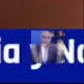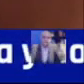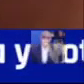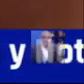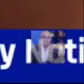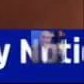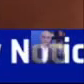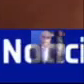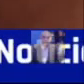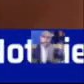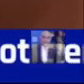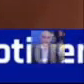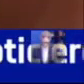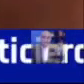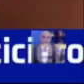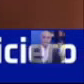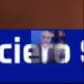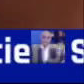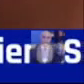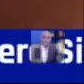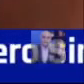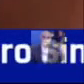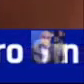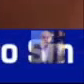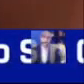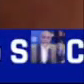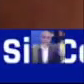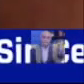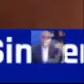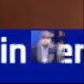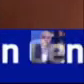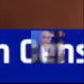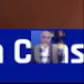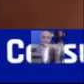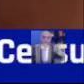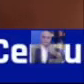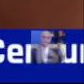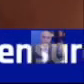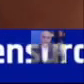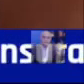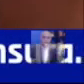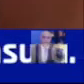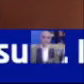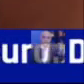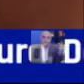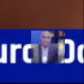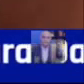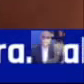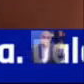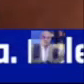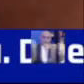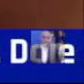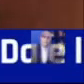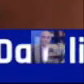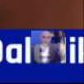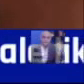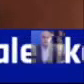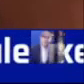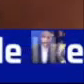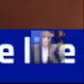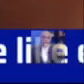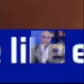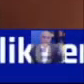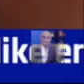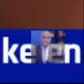contrarrestar o contravenir. El INAI tiene la obligación de salir ya a explicar a la ciudadanía, a